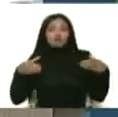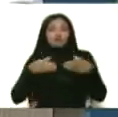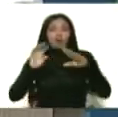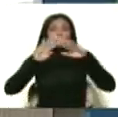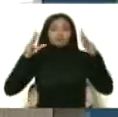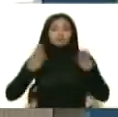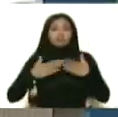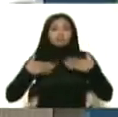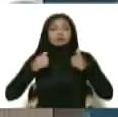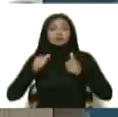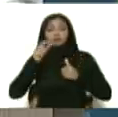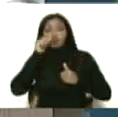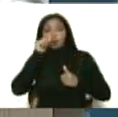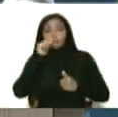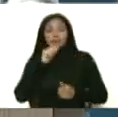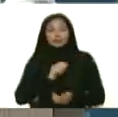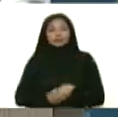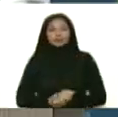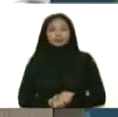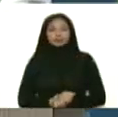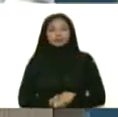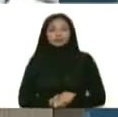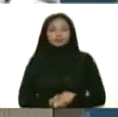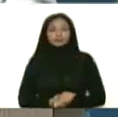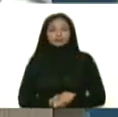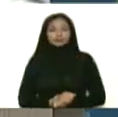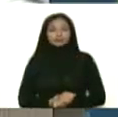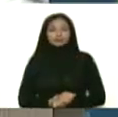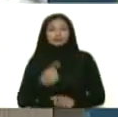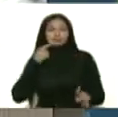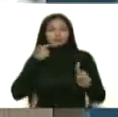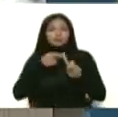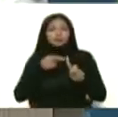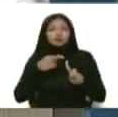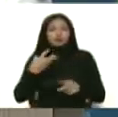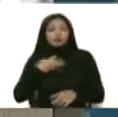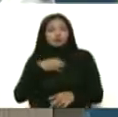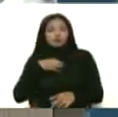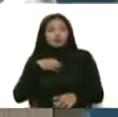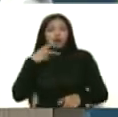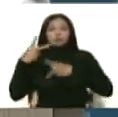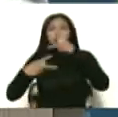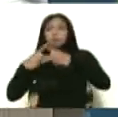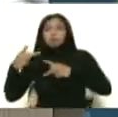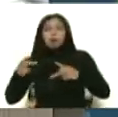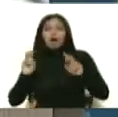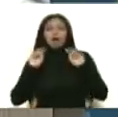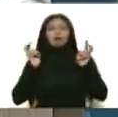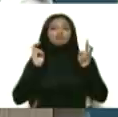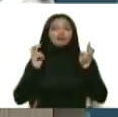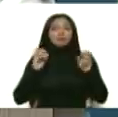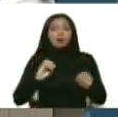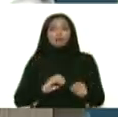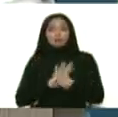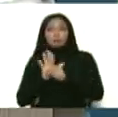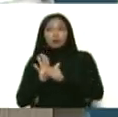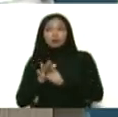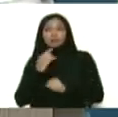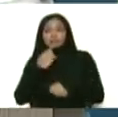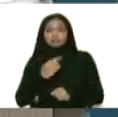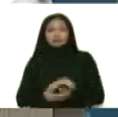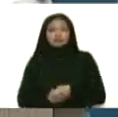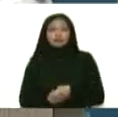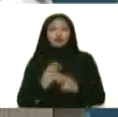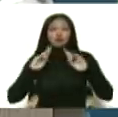Salud, el doctor Tedros Adhanom, que señala que no se puede politizar el tema del COVID-19. Es